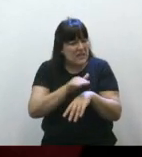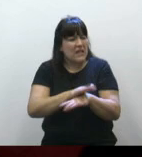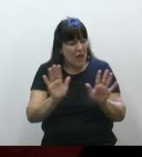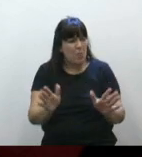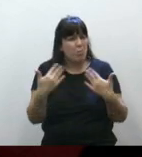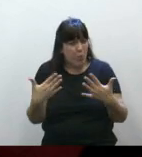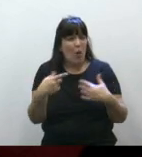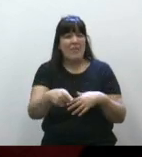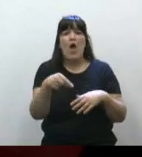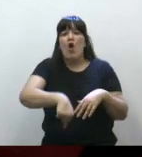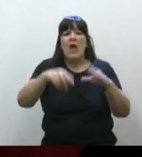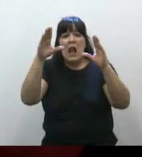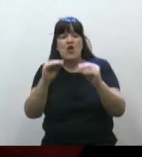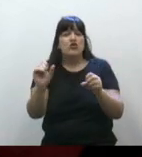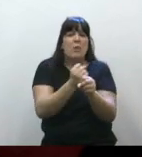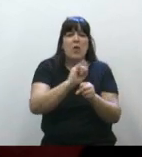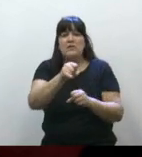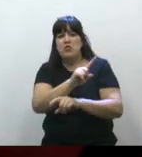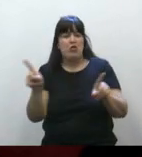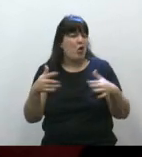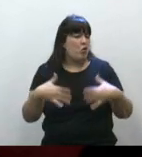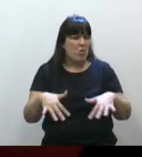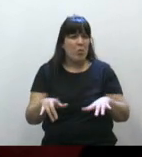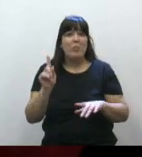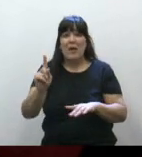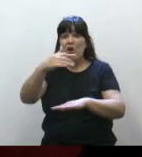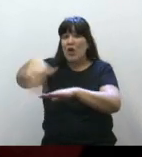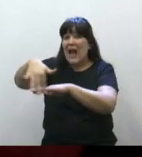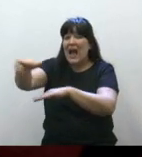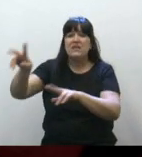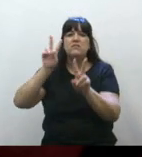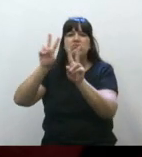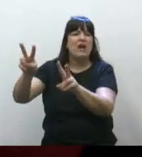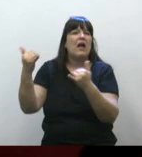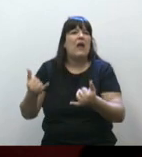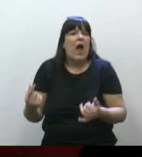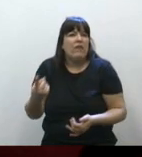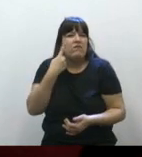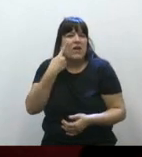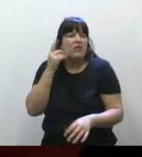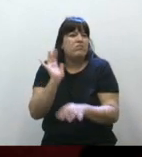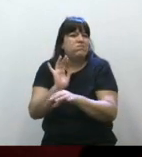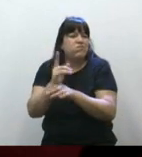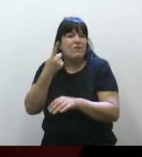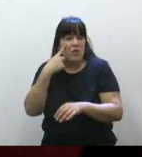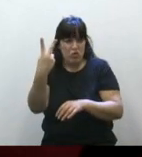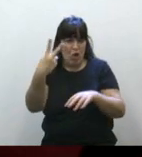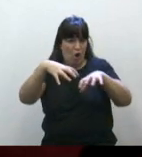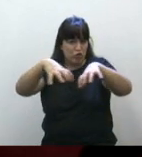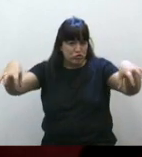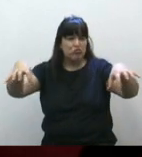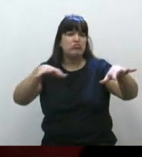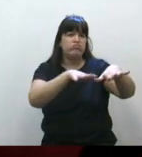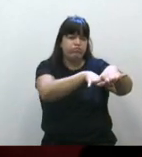de lo que pase esta noche lo que hay en la calle es una sociedad viva aún en las dos veredas en los dos